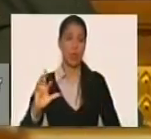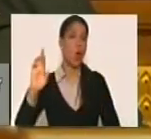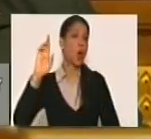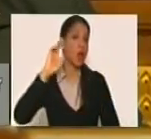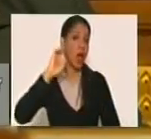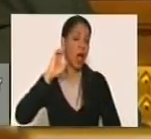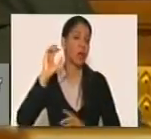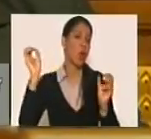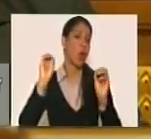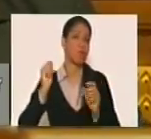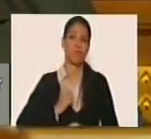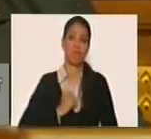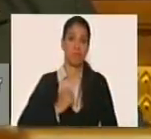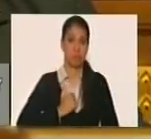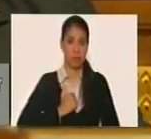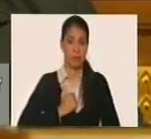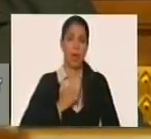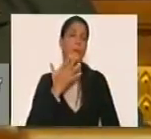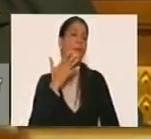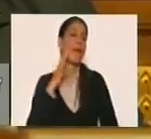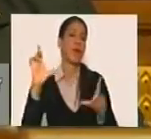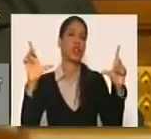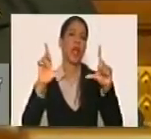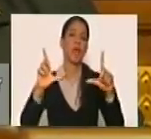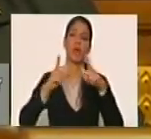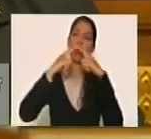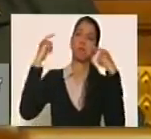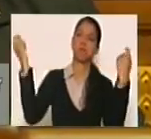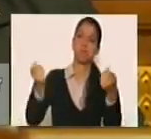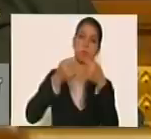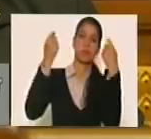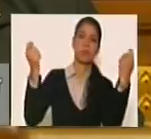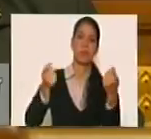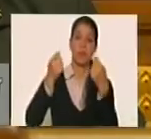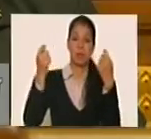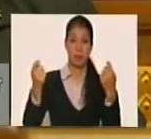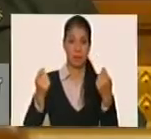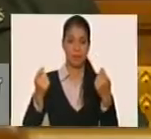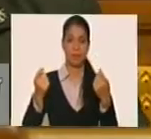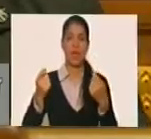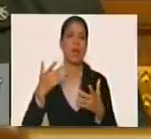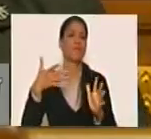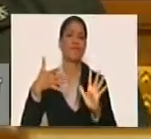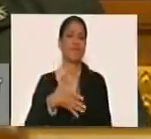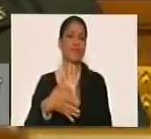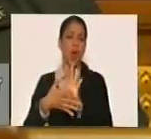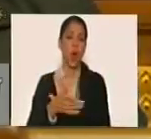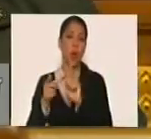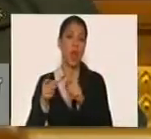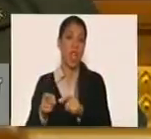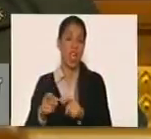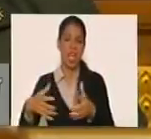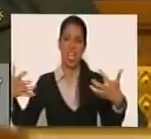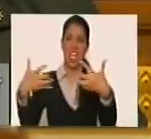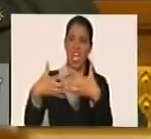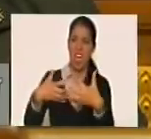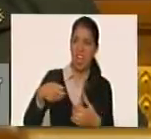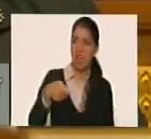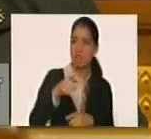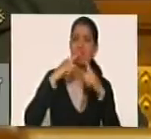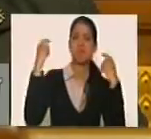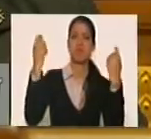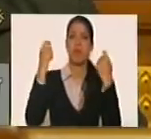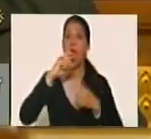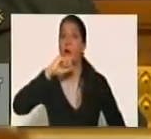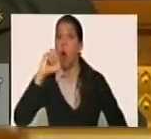radio o televisión que difunda mensajes que constituyan propaganda a favor de la guerra o apología